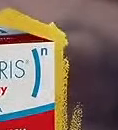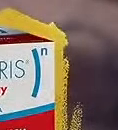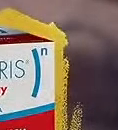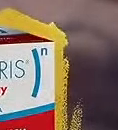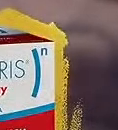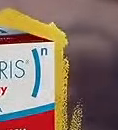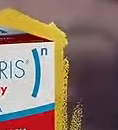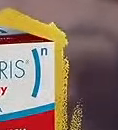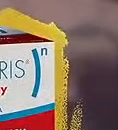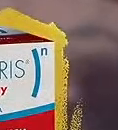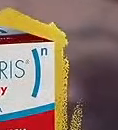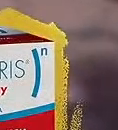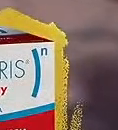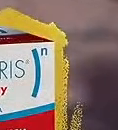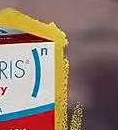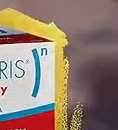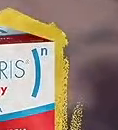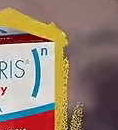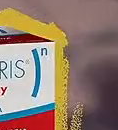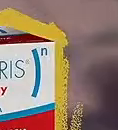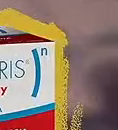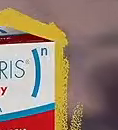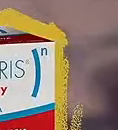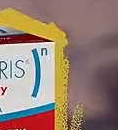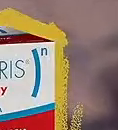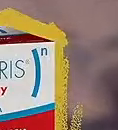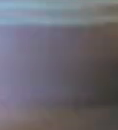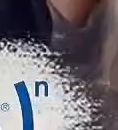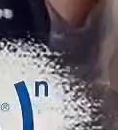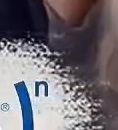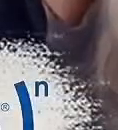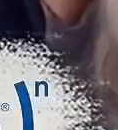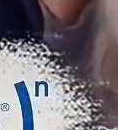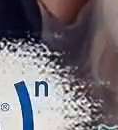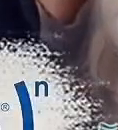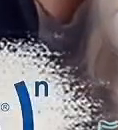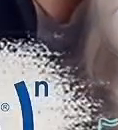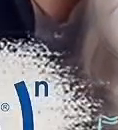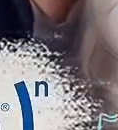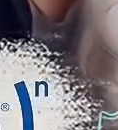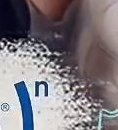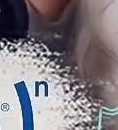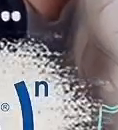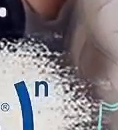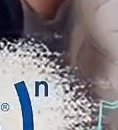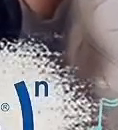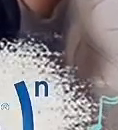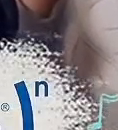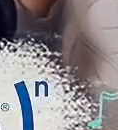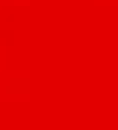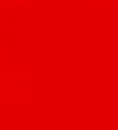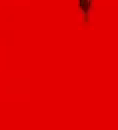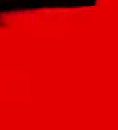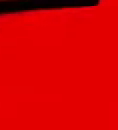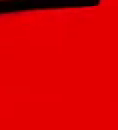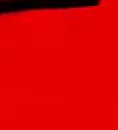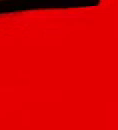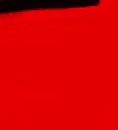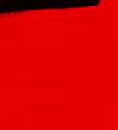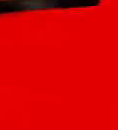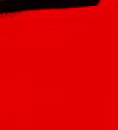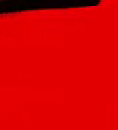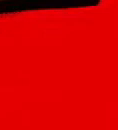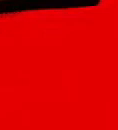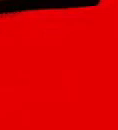La música puede conectarnos con recuerdos muy importantes. La vida es ahora, los recuerdos para siempre. Recuerda